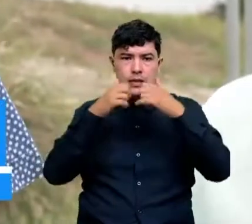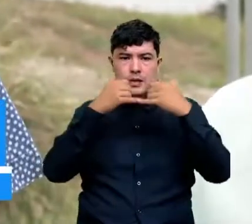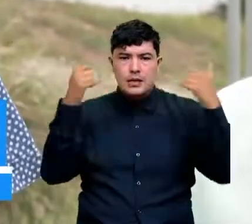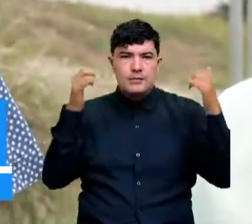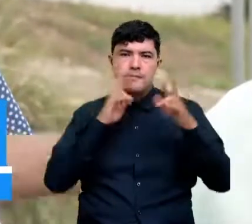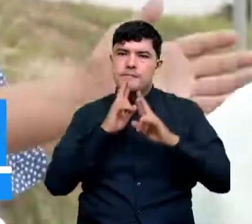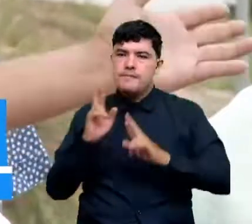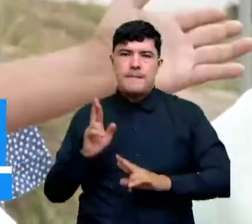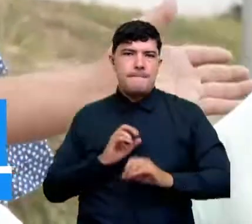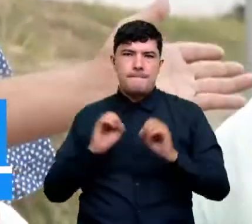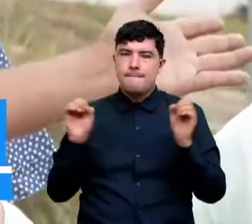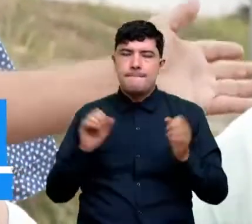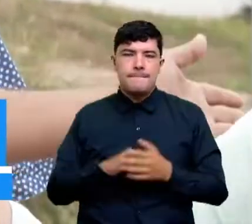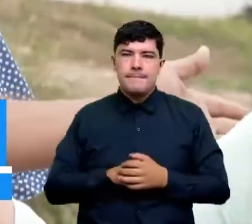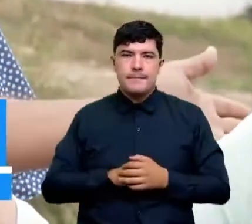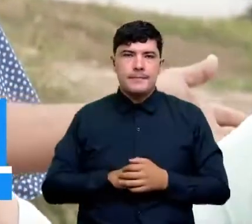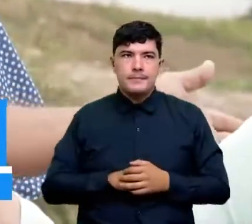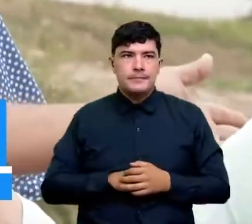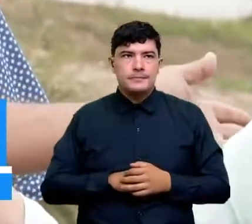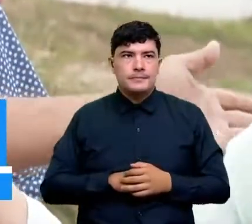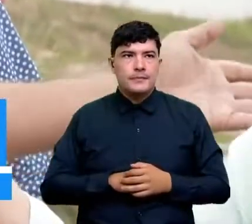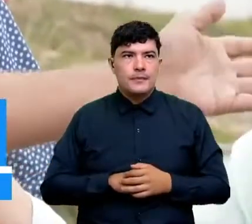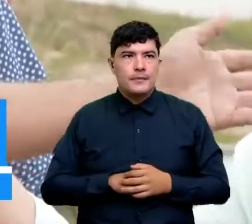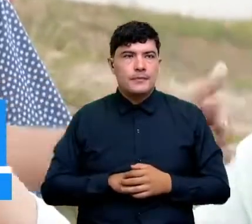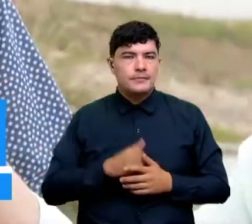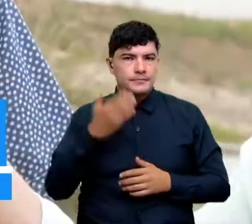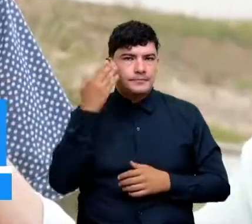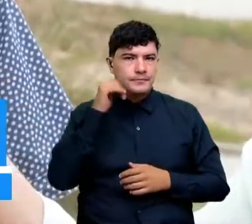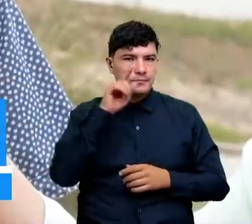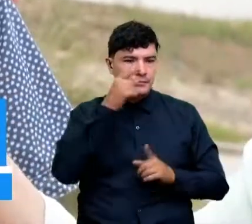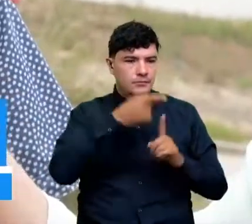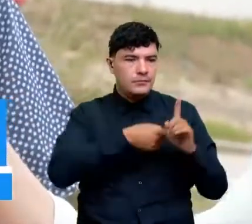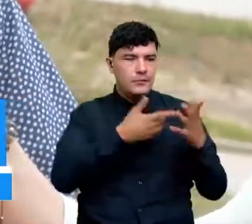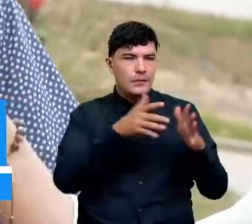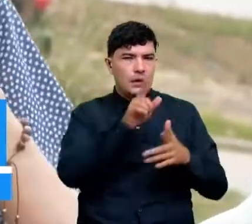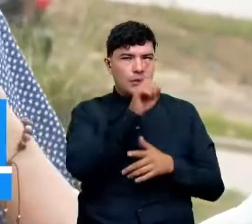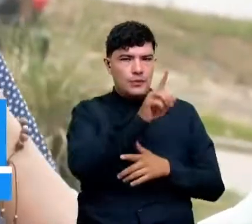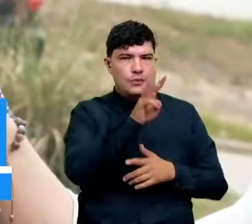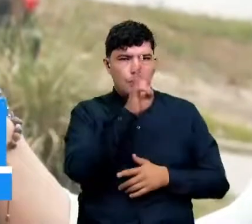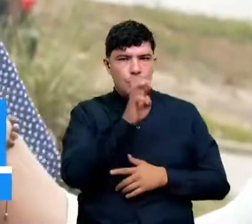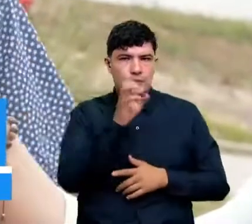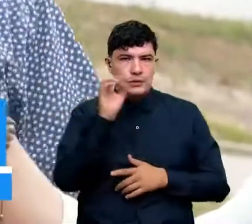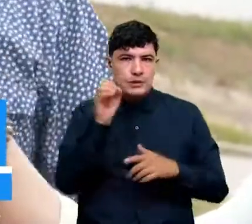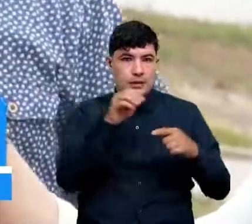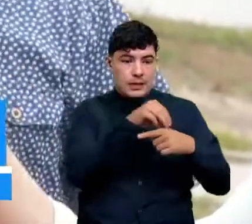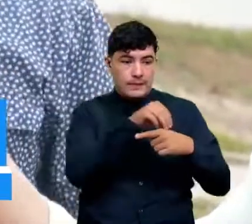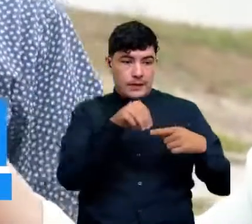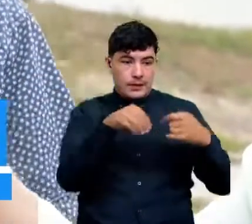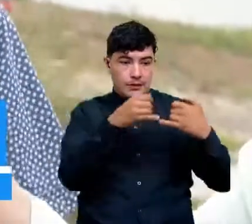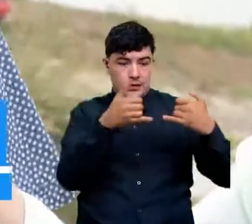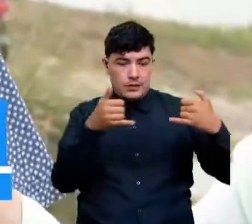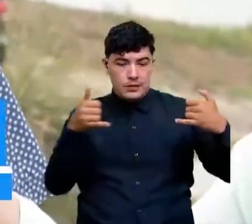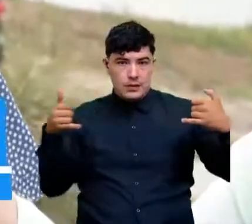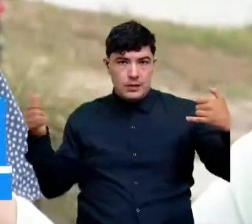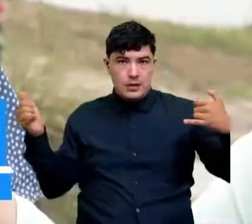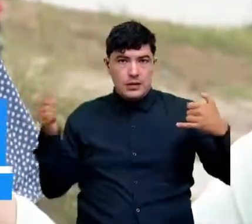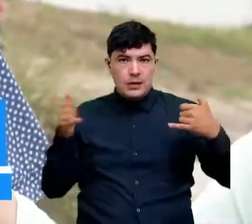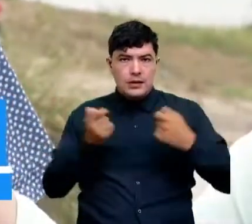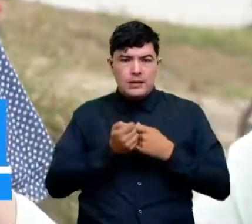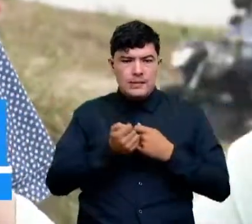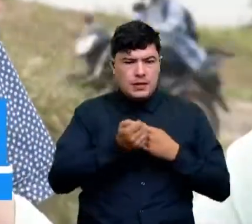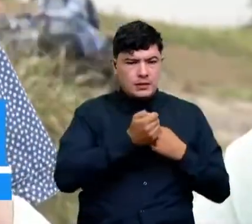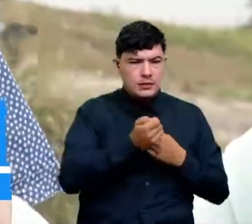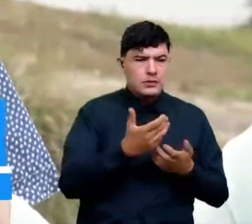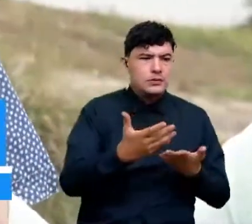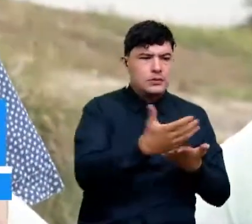alumbrado. Hace un mes se robaron el cableado, más o menos 180 metros de cable. Los vecinos de la comunidad hicimos colectas,